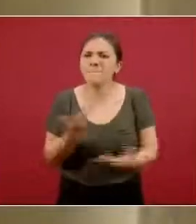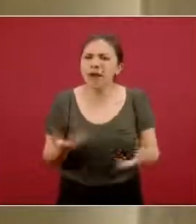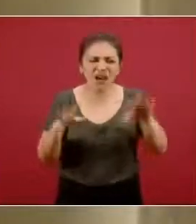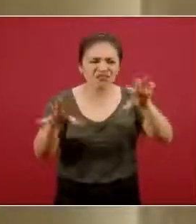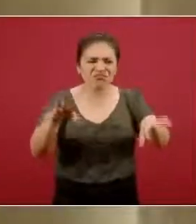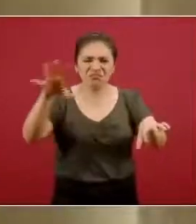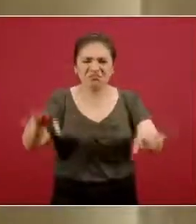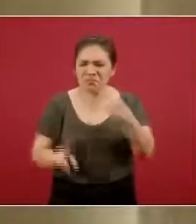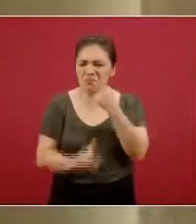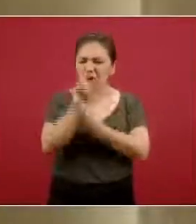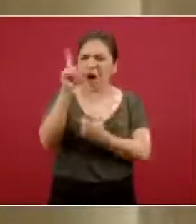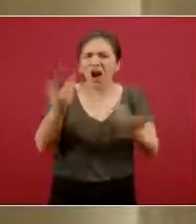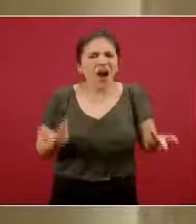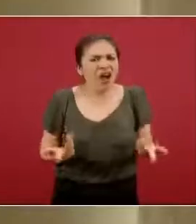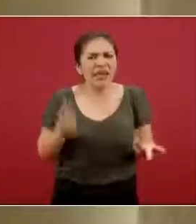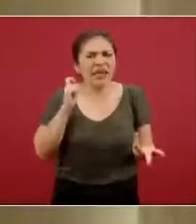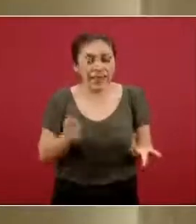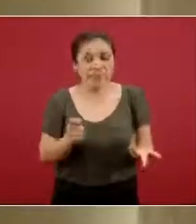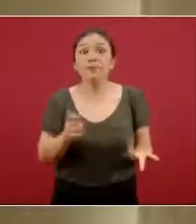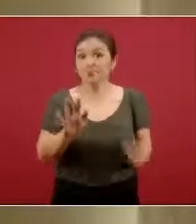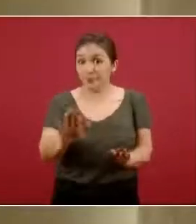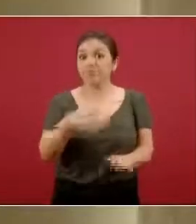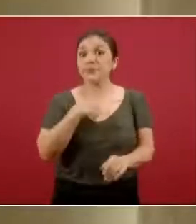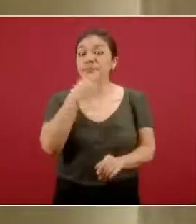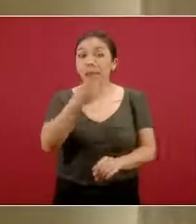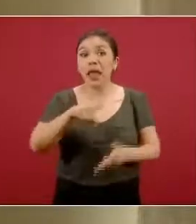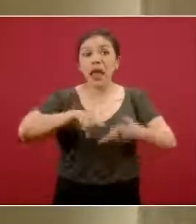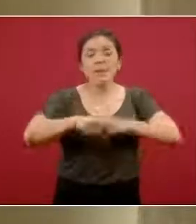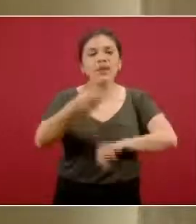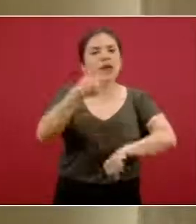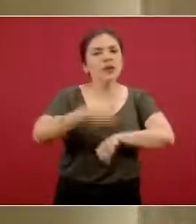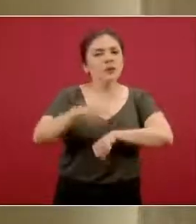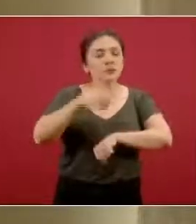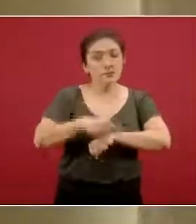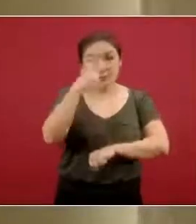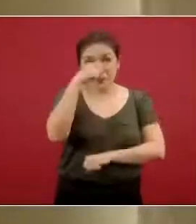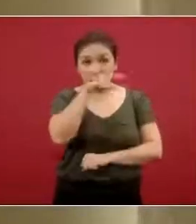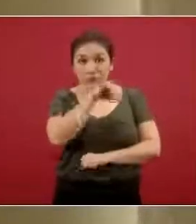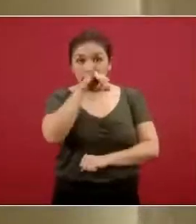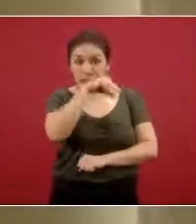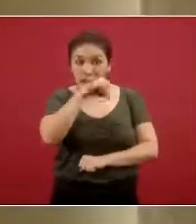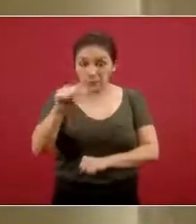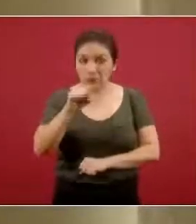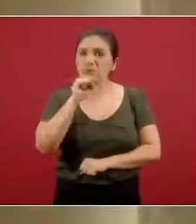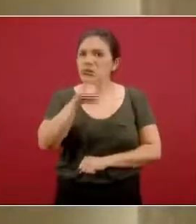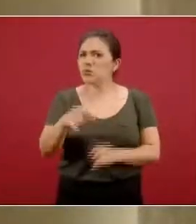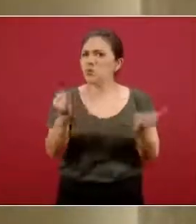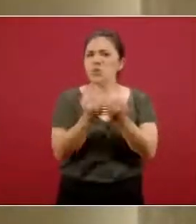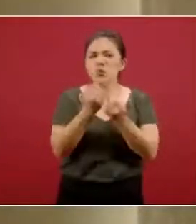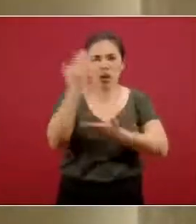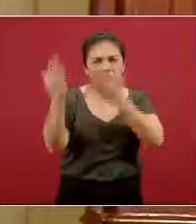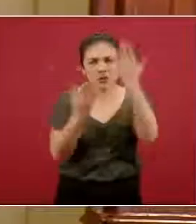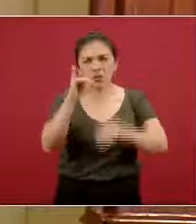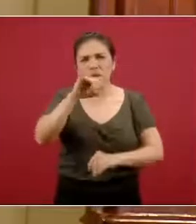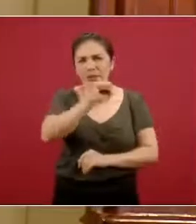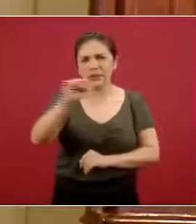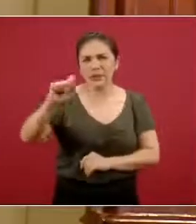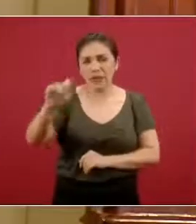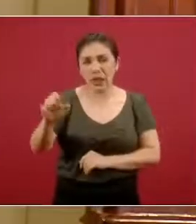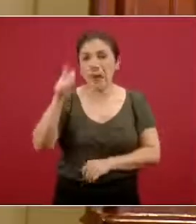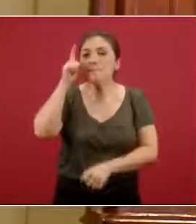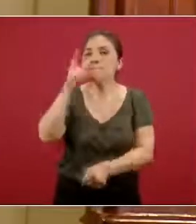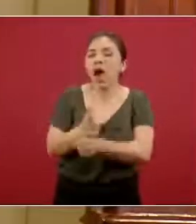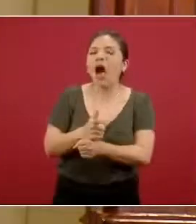a sus domicilios. Por cierto, empezamos de un número que tanto para el IMSS y también en un estudio del ISSSTE